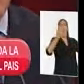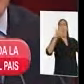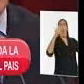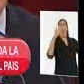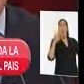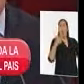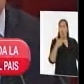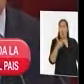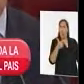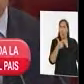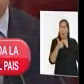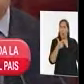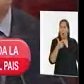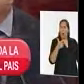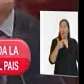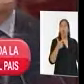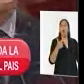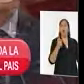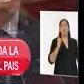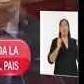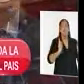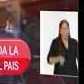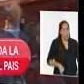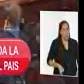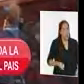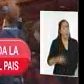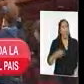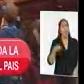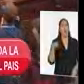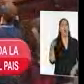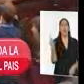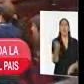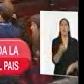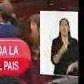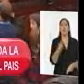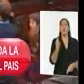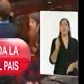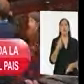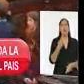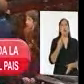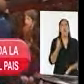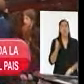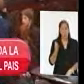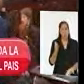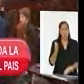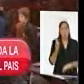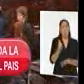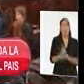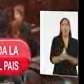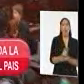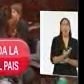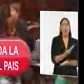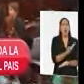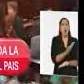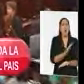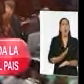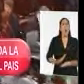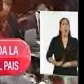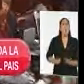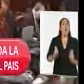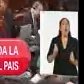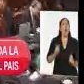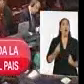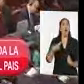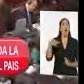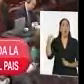porque hablas los 12 años, pero cuatro de los principales referentes, y hay más, son... estuvieron hasta el